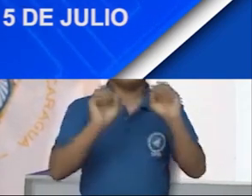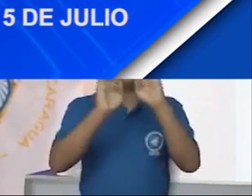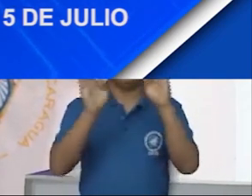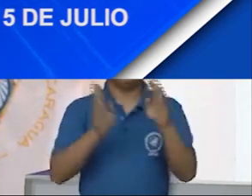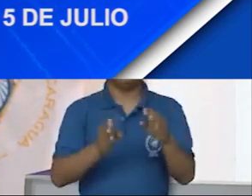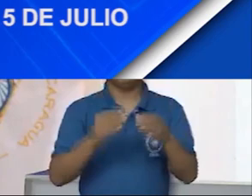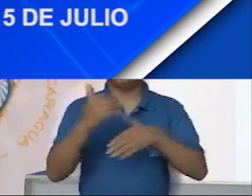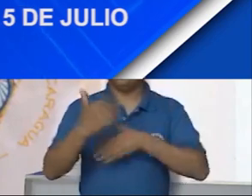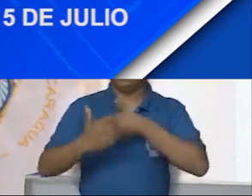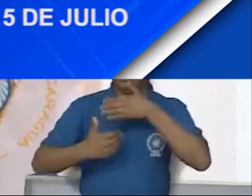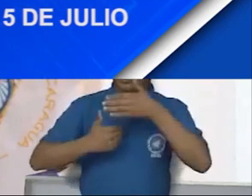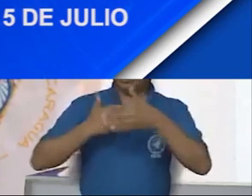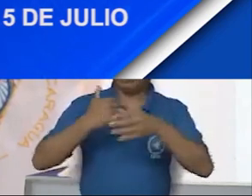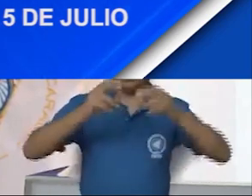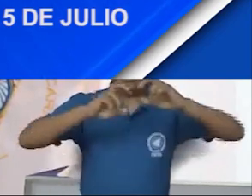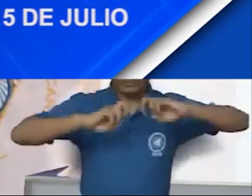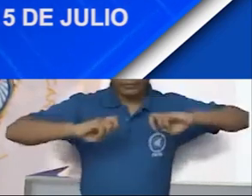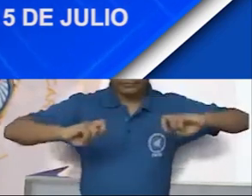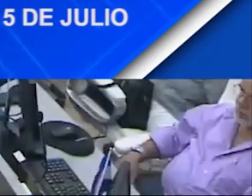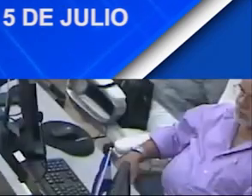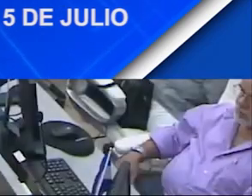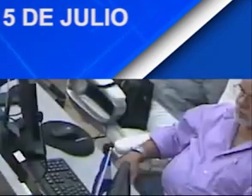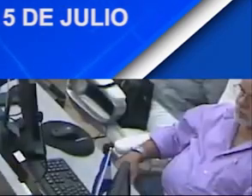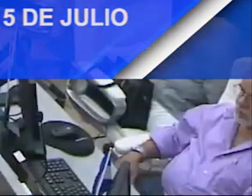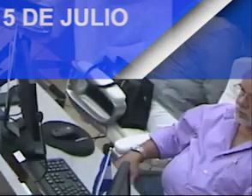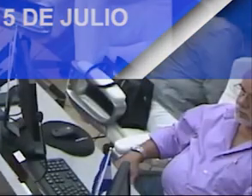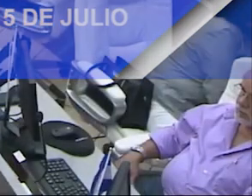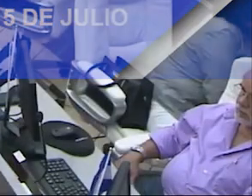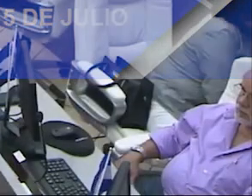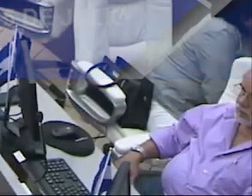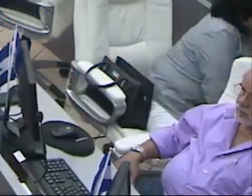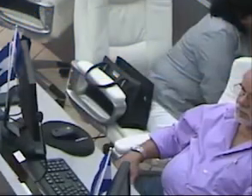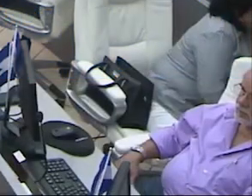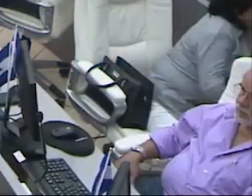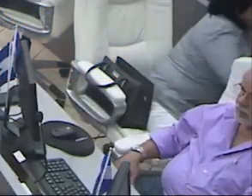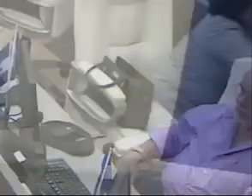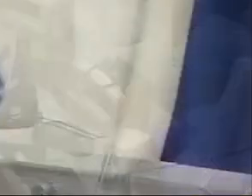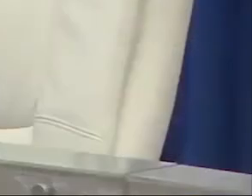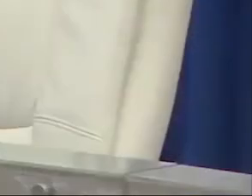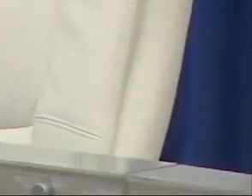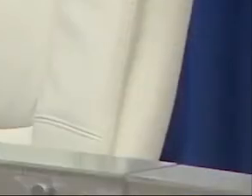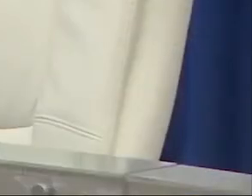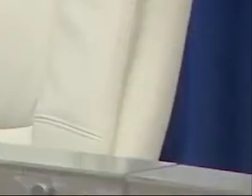a este plenario. Noticias 12, Darlene Téllez.